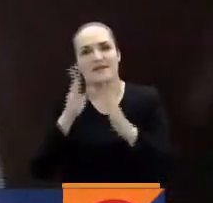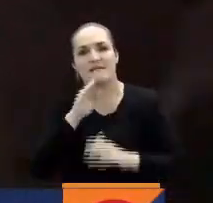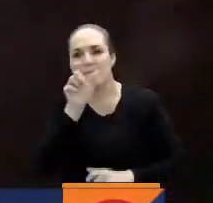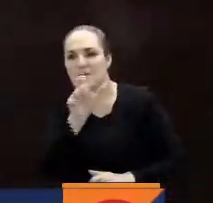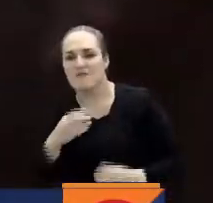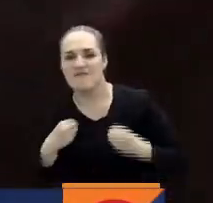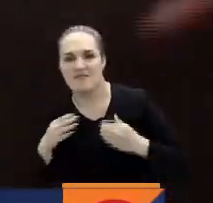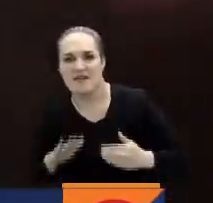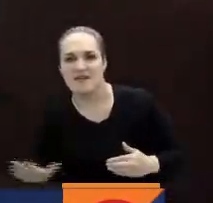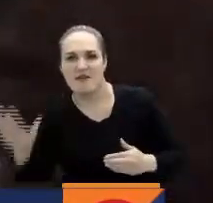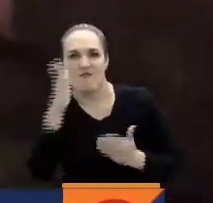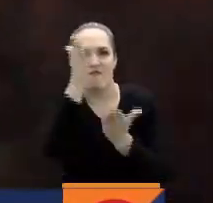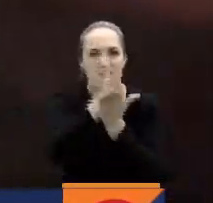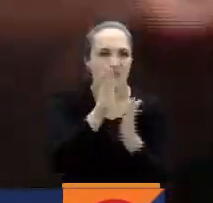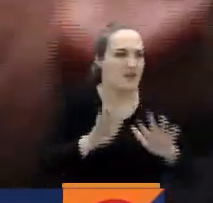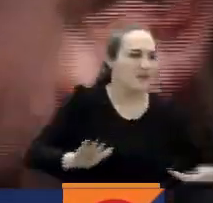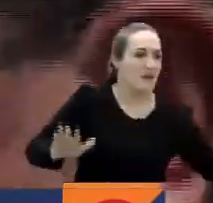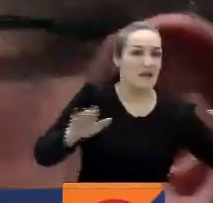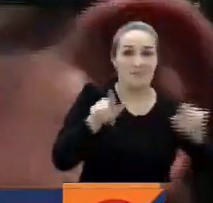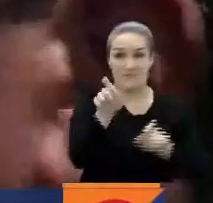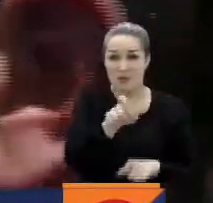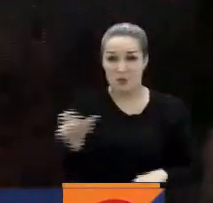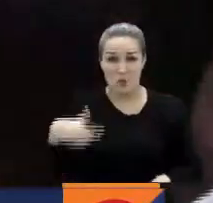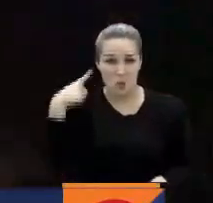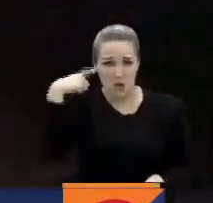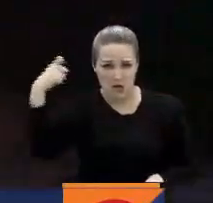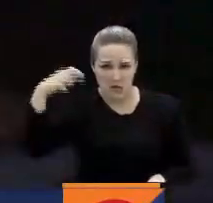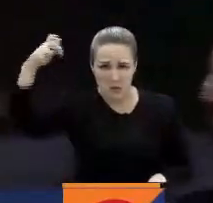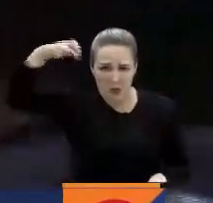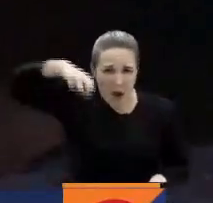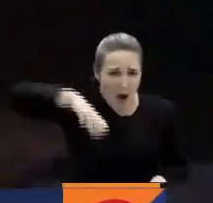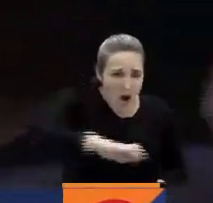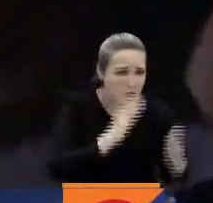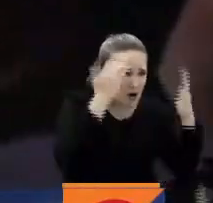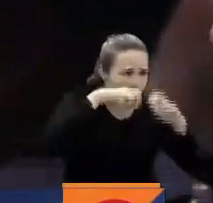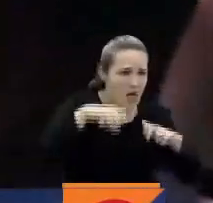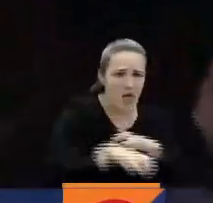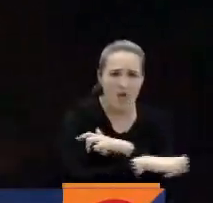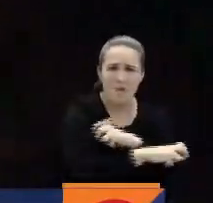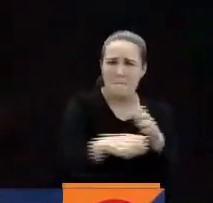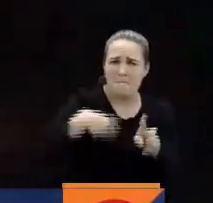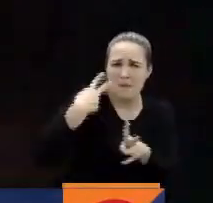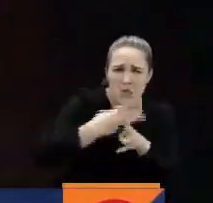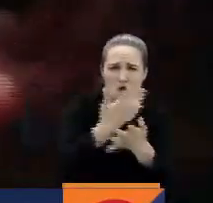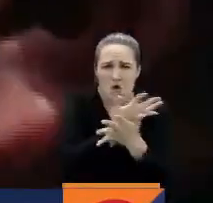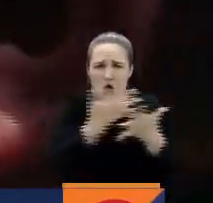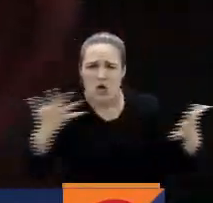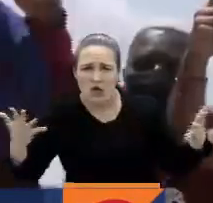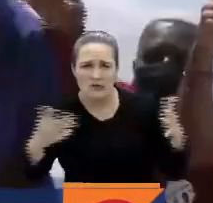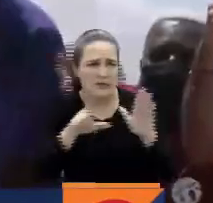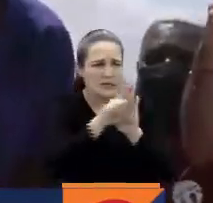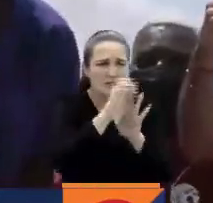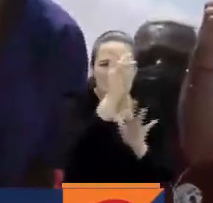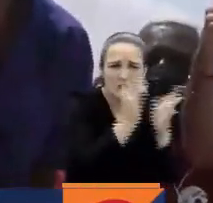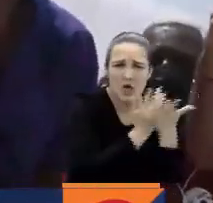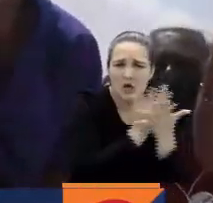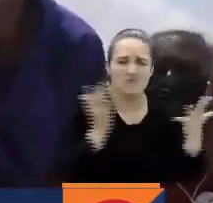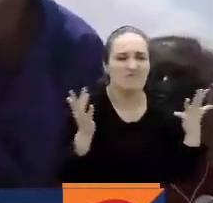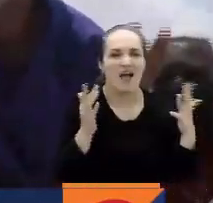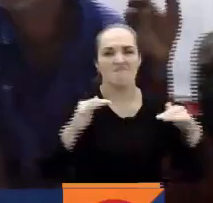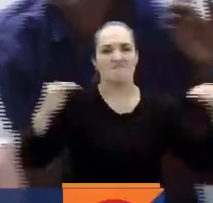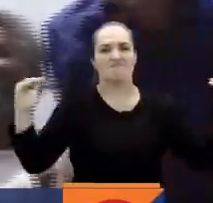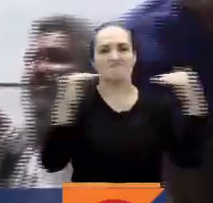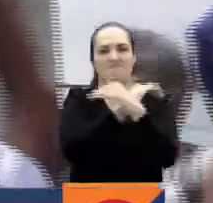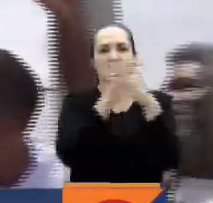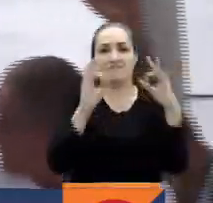que según describió, se arriesgaron en las trochas, en donde se exponían a todo tipo de crímenes. El presidente comparó